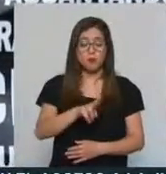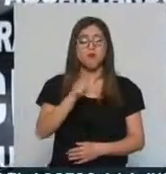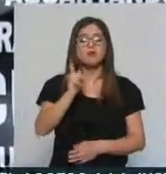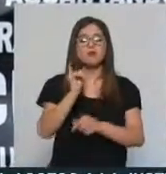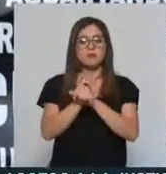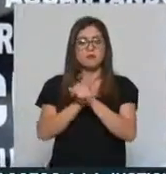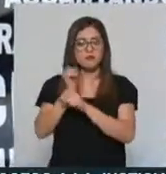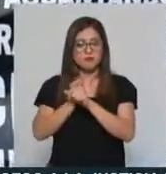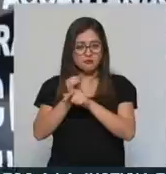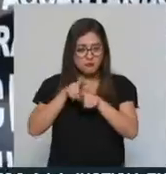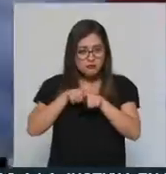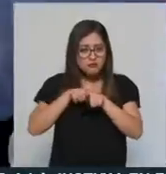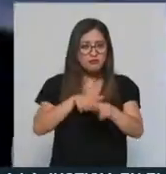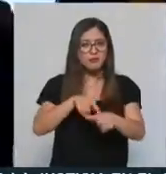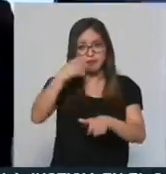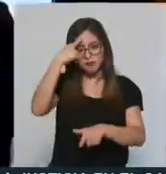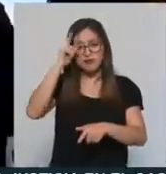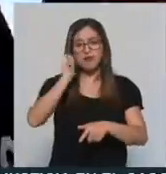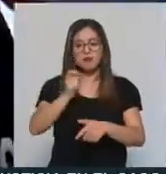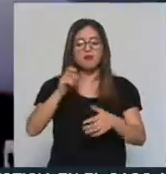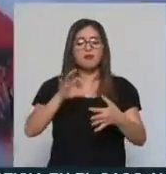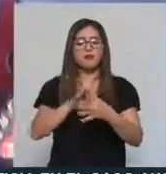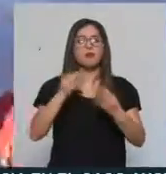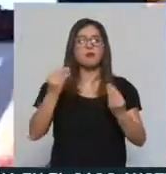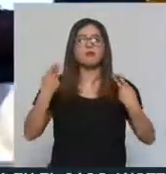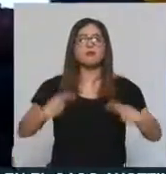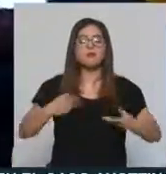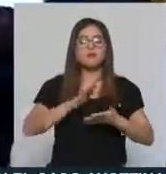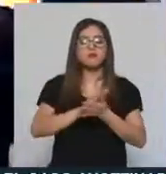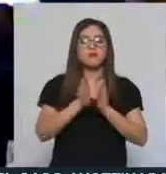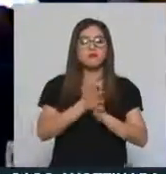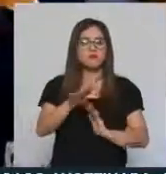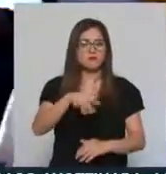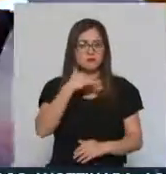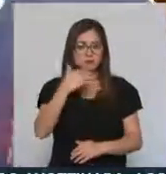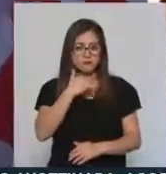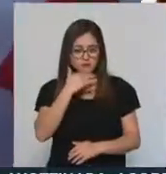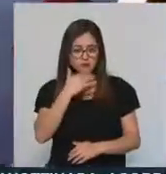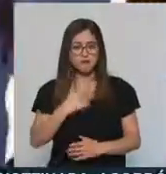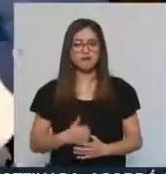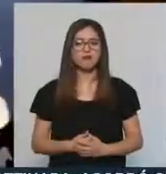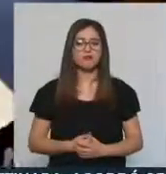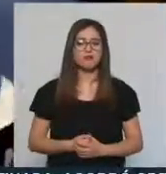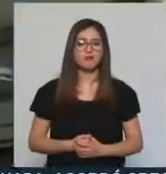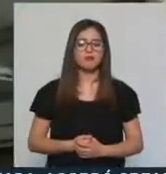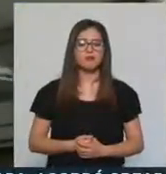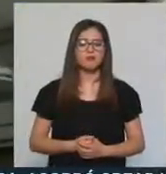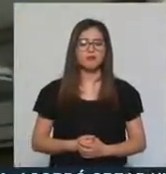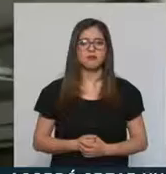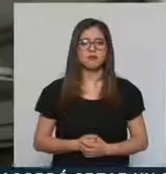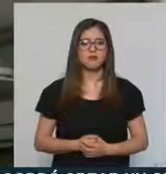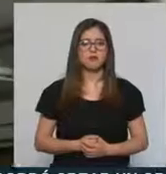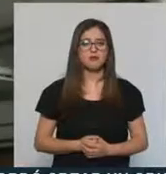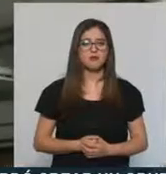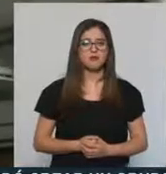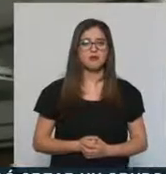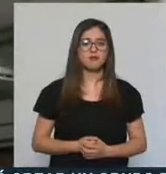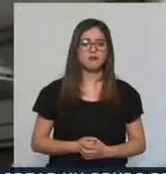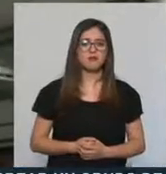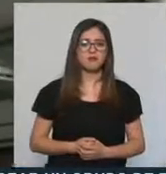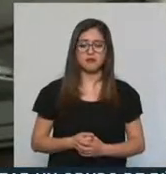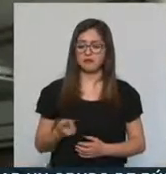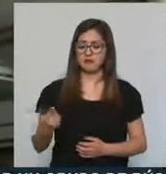por esta red de corrupción, entre ellos Pero Kuczynski, que es el más reciente expresidente de